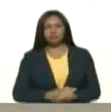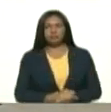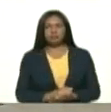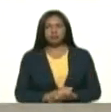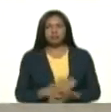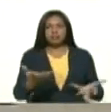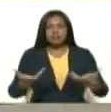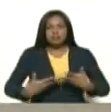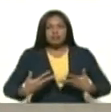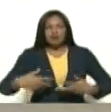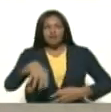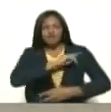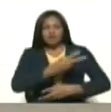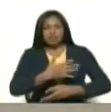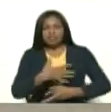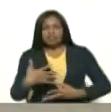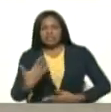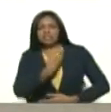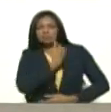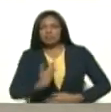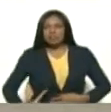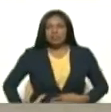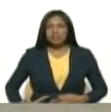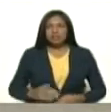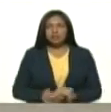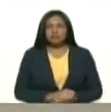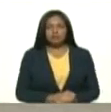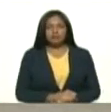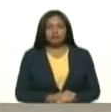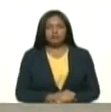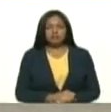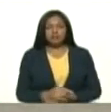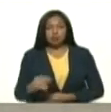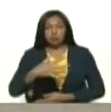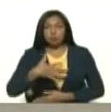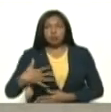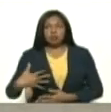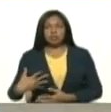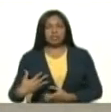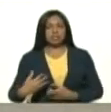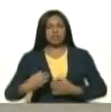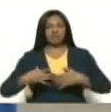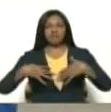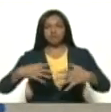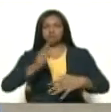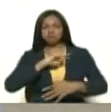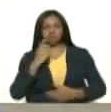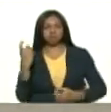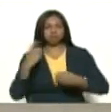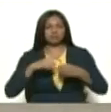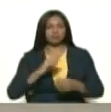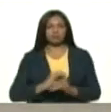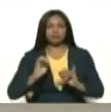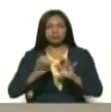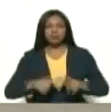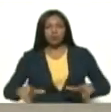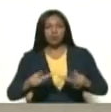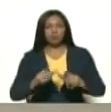de poder. Se les abrió las ansias de poder desmedida. Y desde aquí